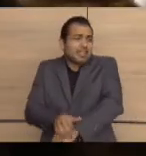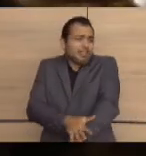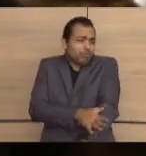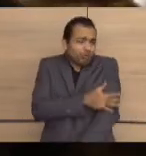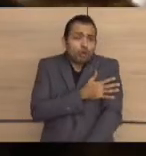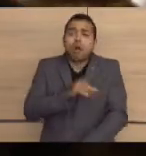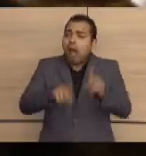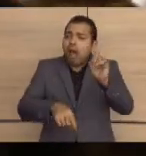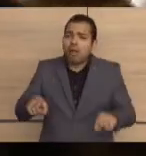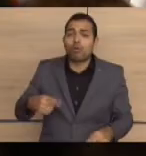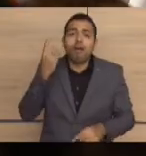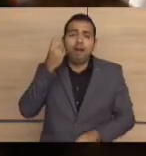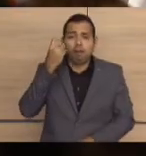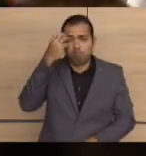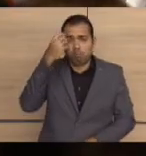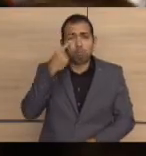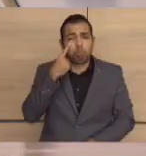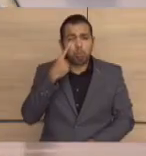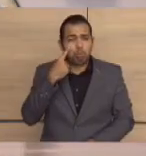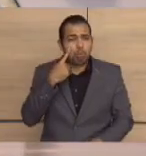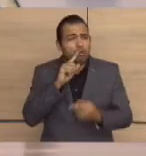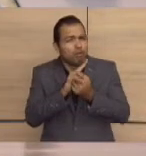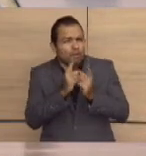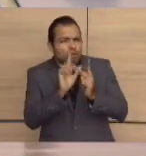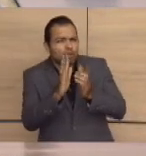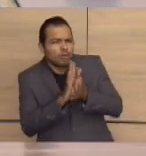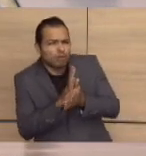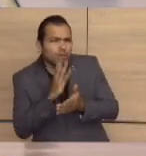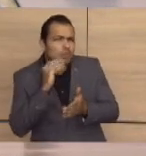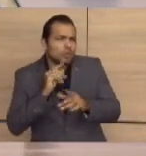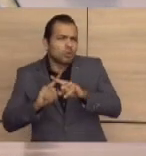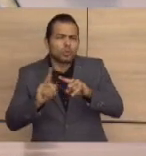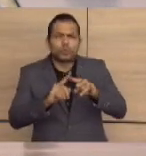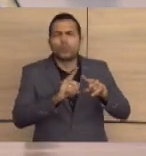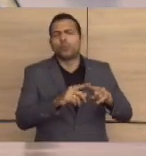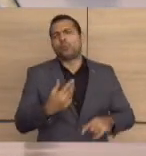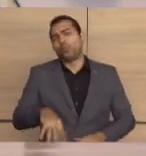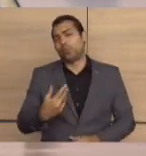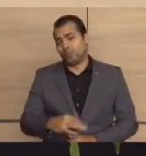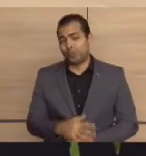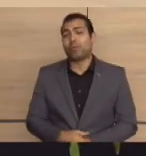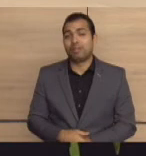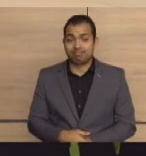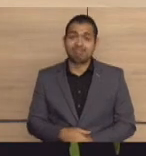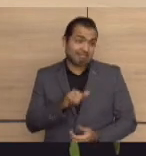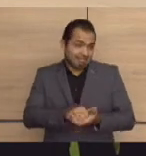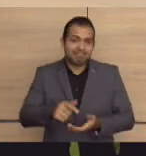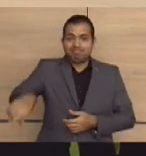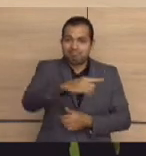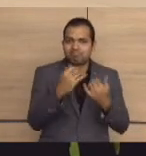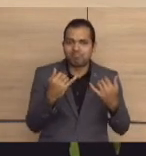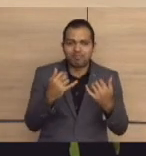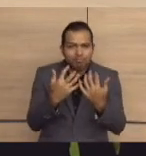en algunos, encontrándonos, escuchándonos, pero evidentemente sobre esto el reto que ustedes nos dejan es cómo no